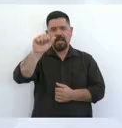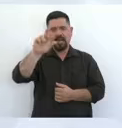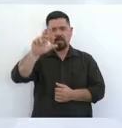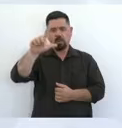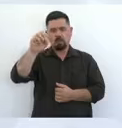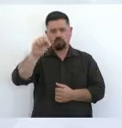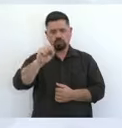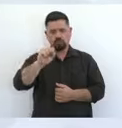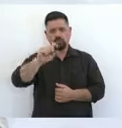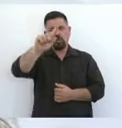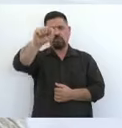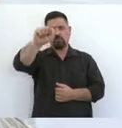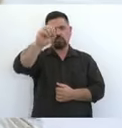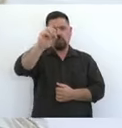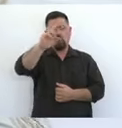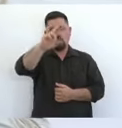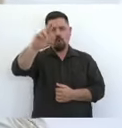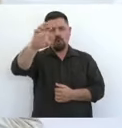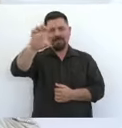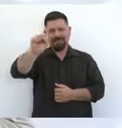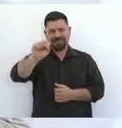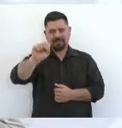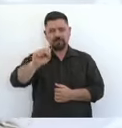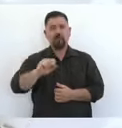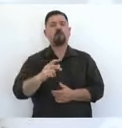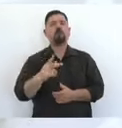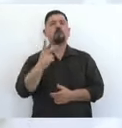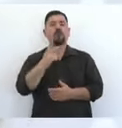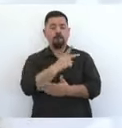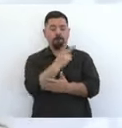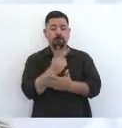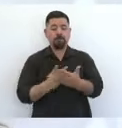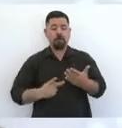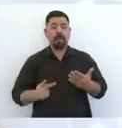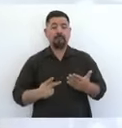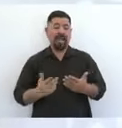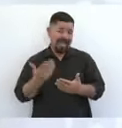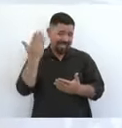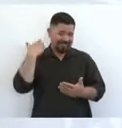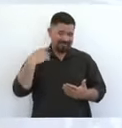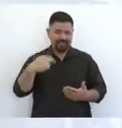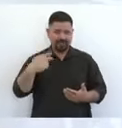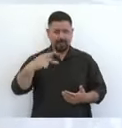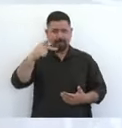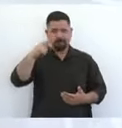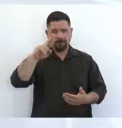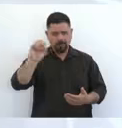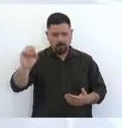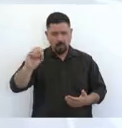el programa de producción para el bienestar, lo que era Procampo antes.